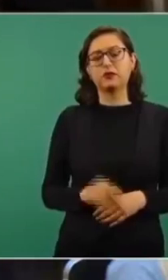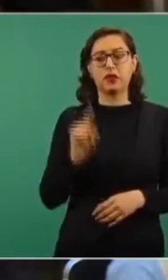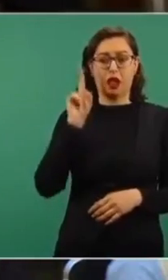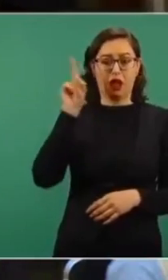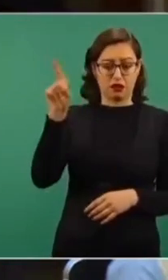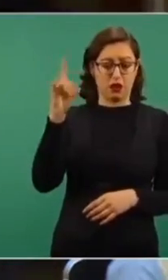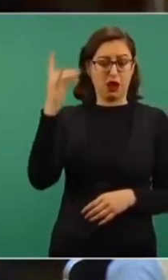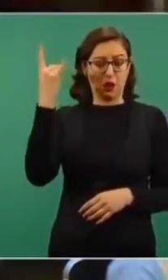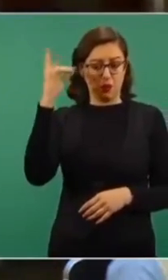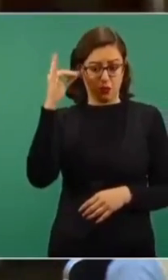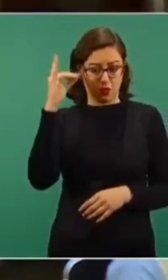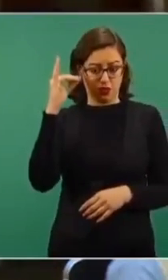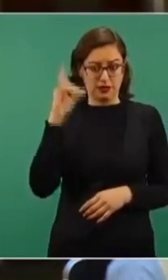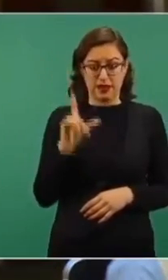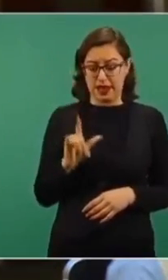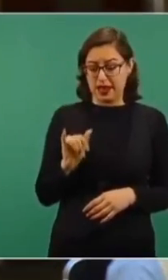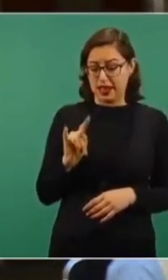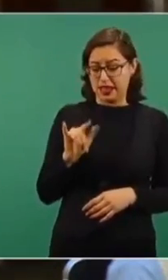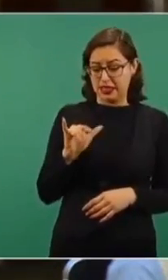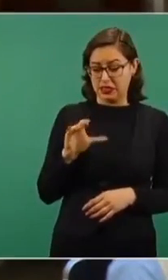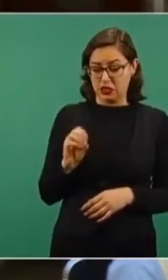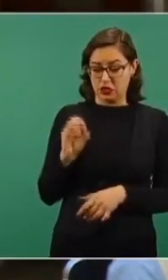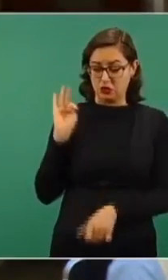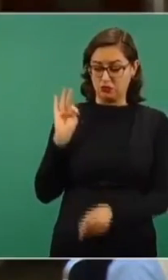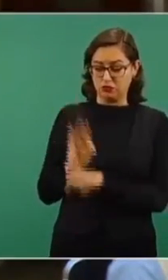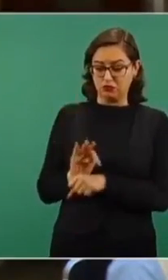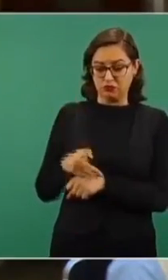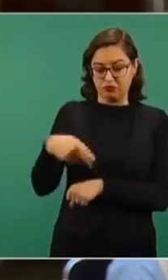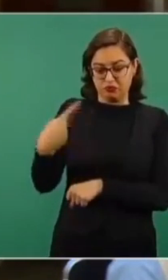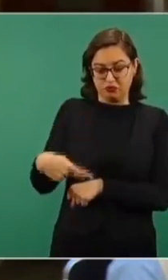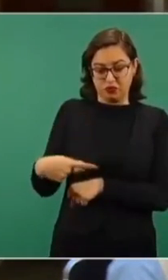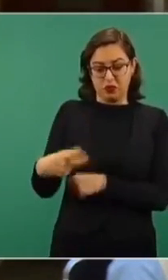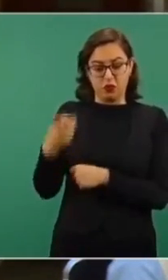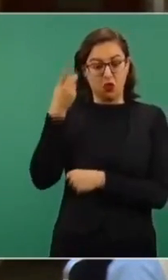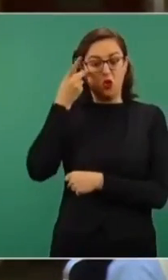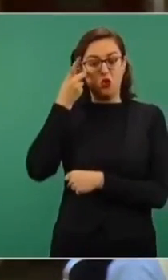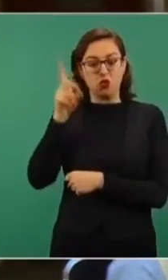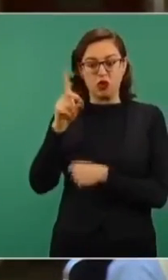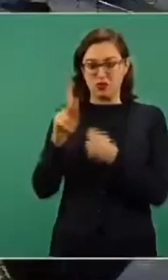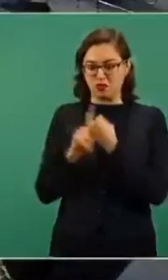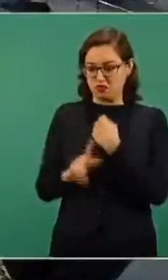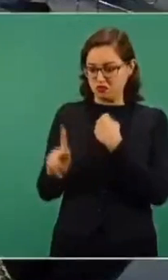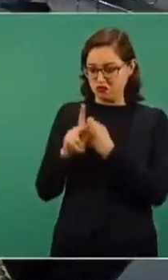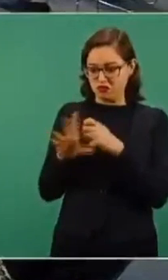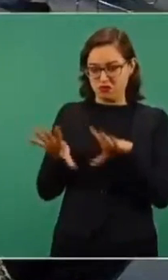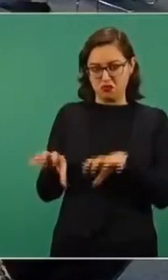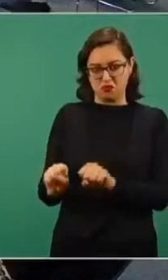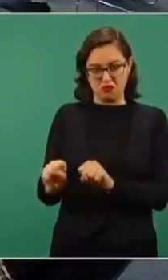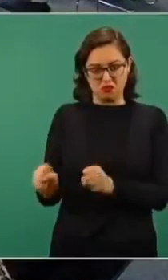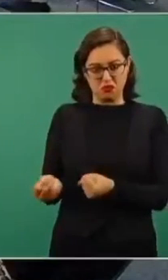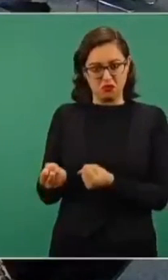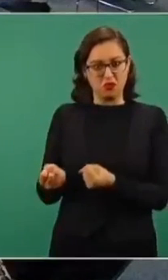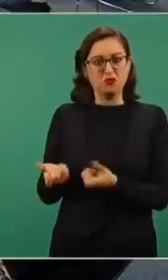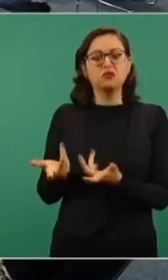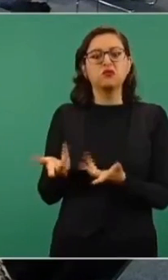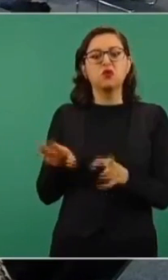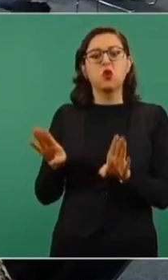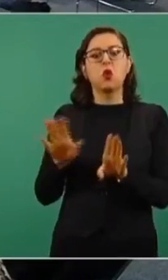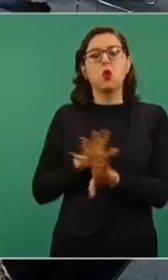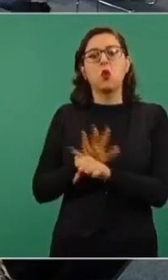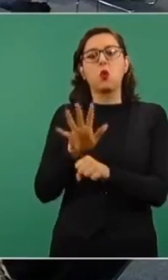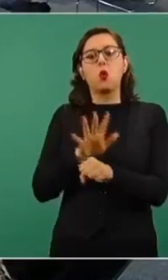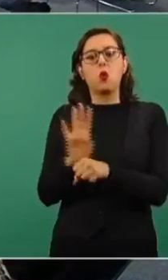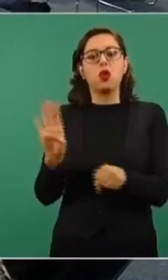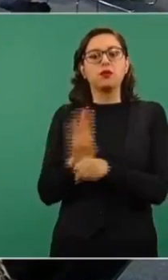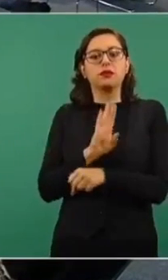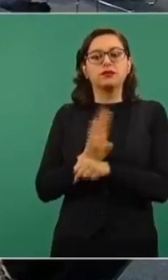el hecho de que se haya nacionalizado el litio, y en qué se traduce en términos de ingresos